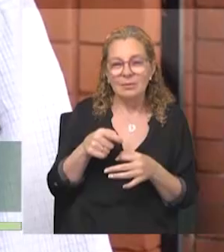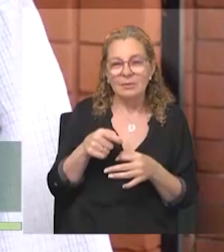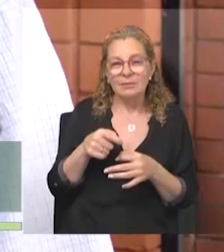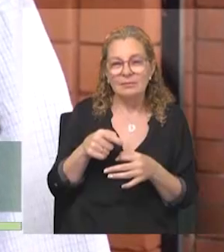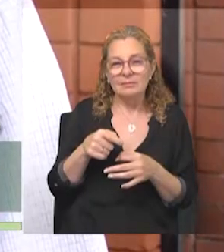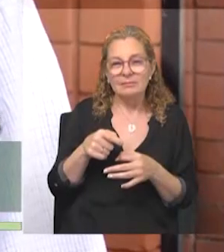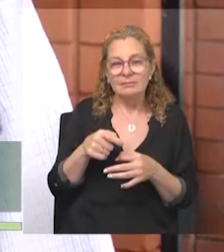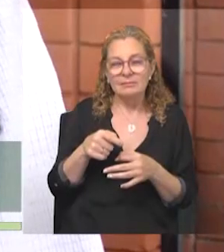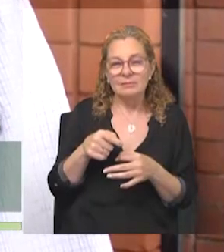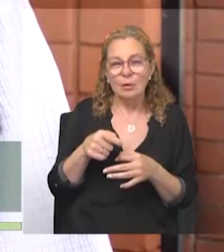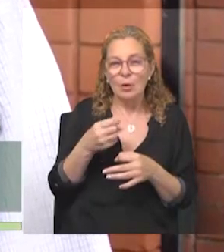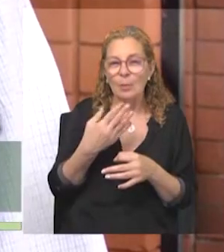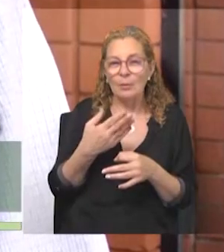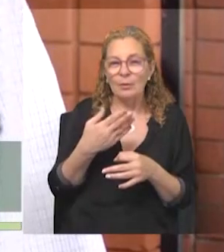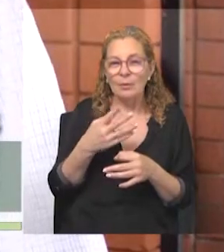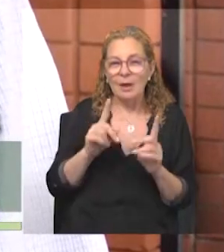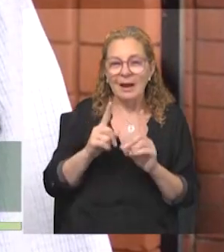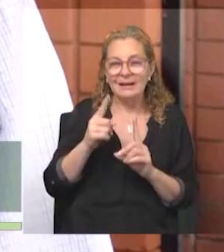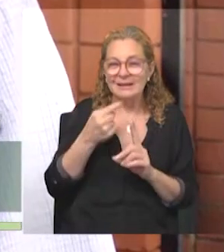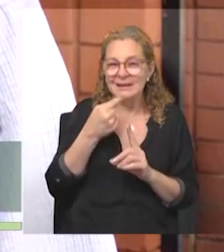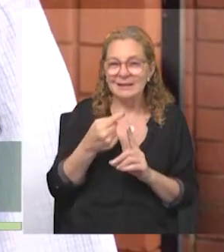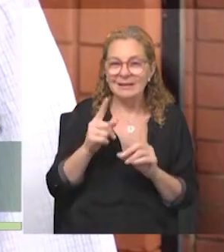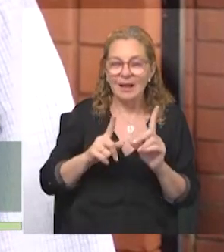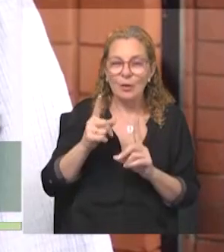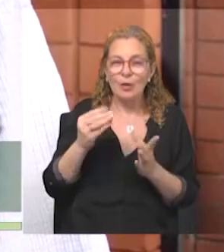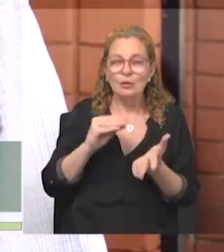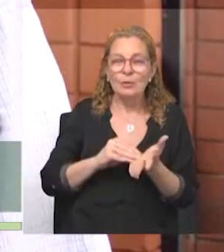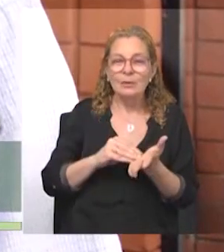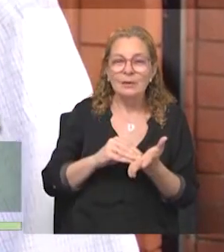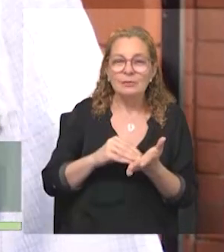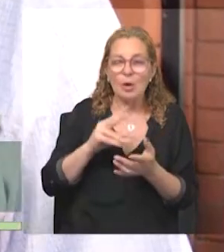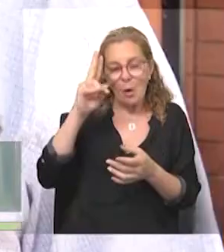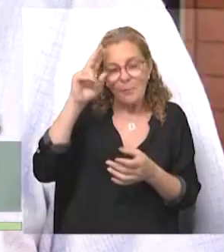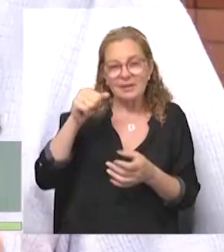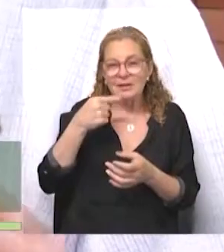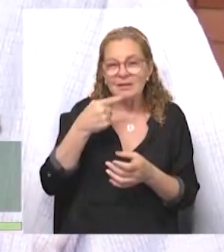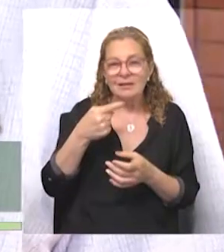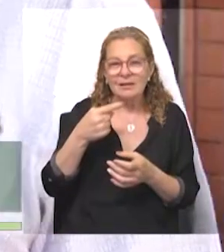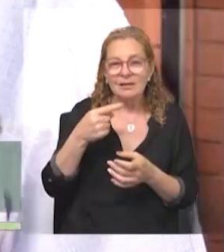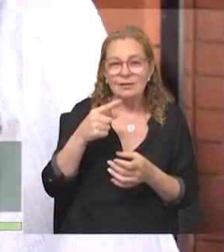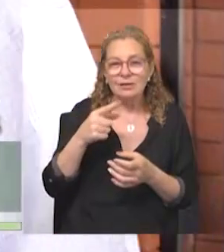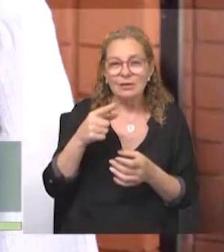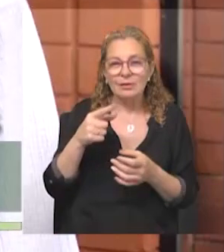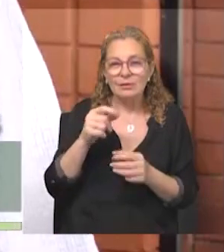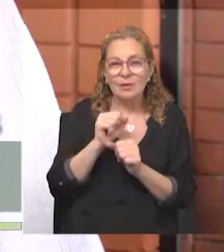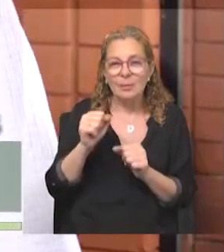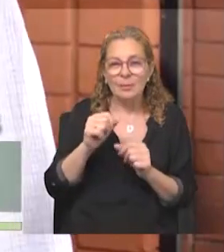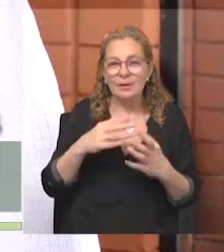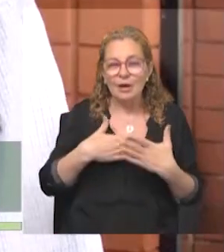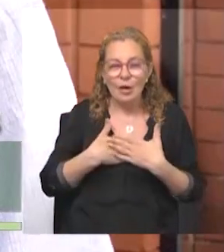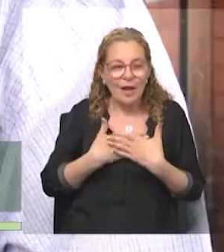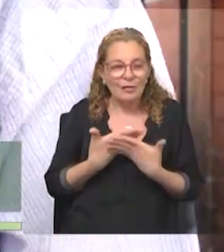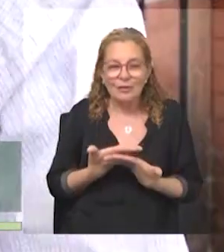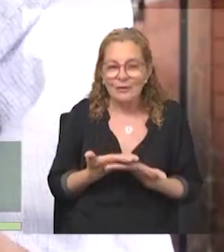este es como cuando alguien te dice algo sobre lo que estás opinando Y no te llena no se pone el corazón